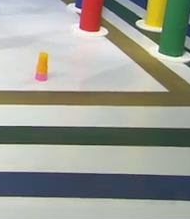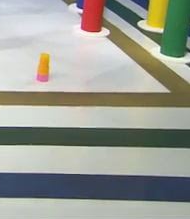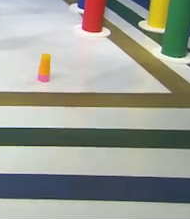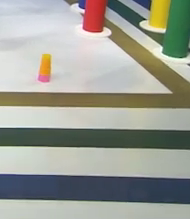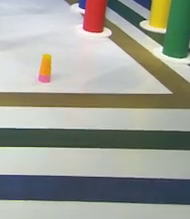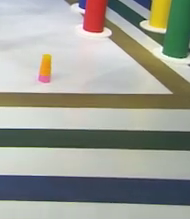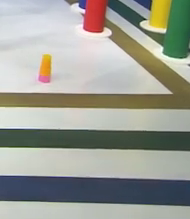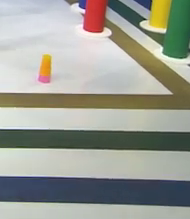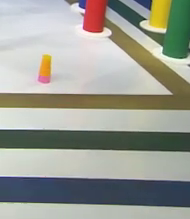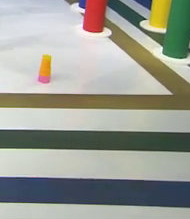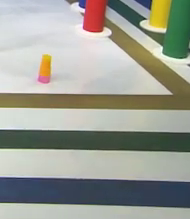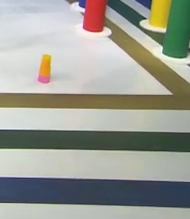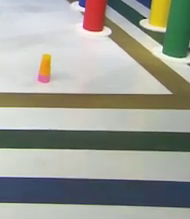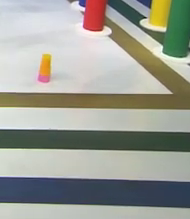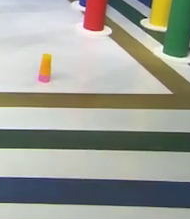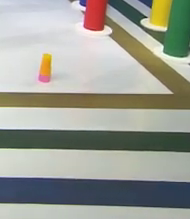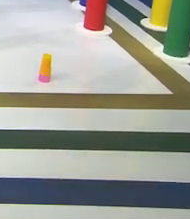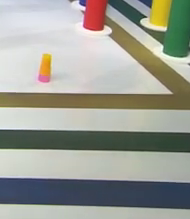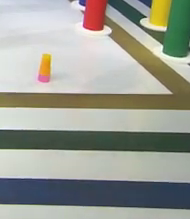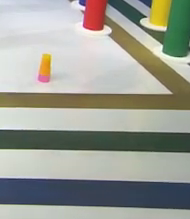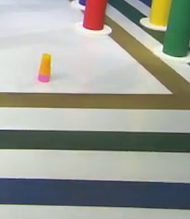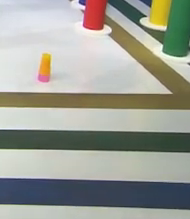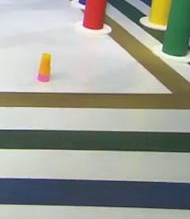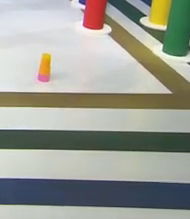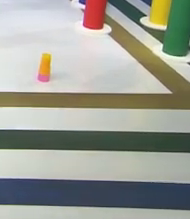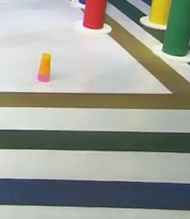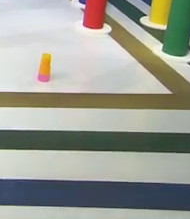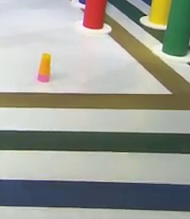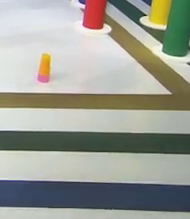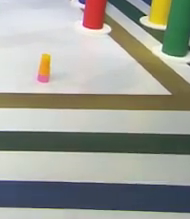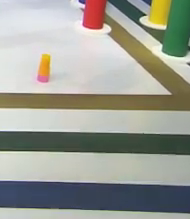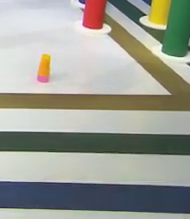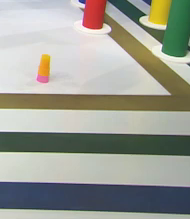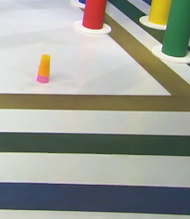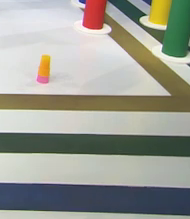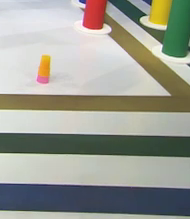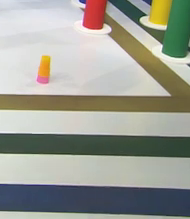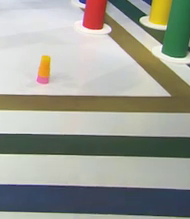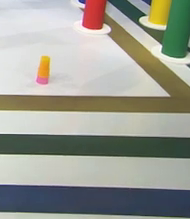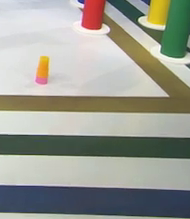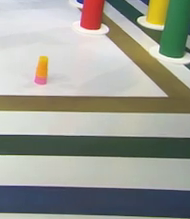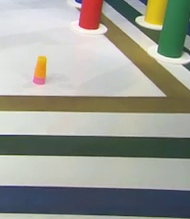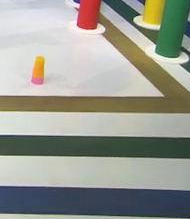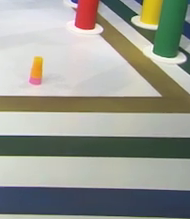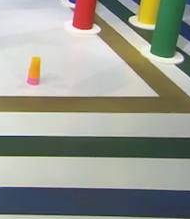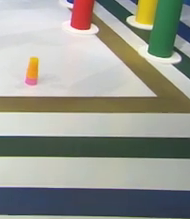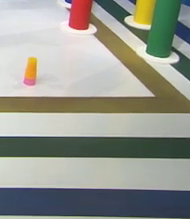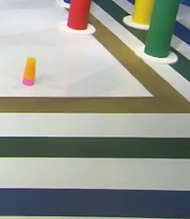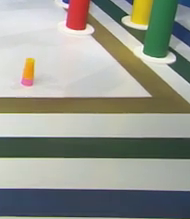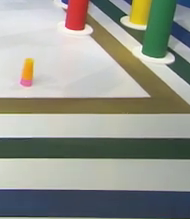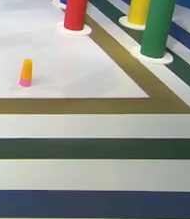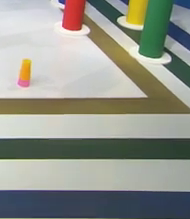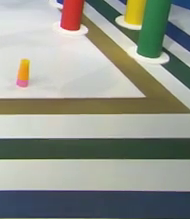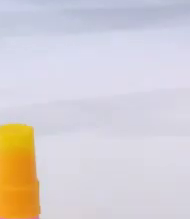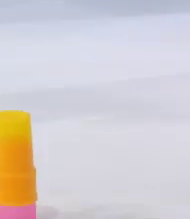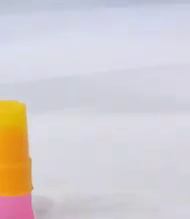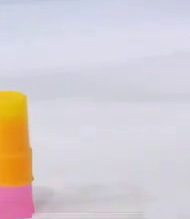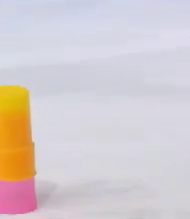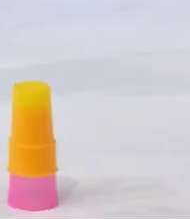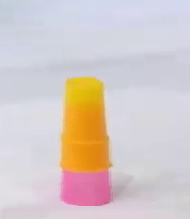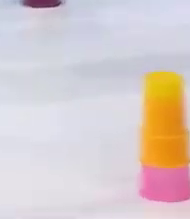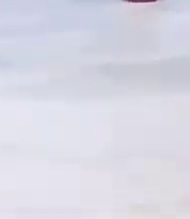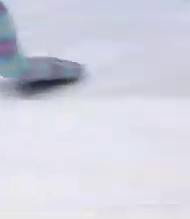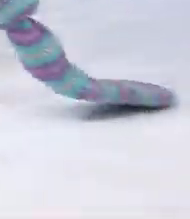por un lado la para hace una cinta que tiene